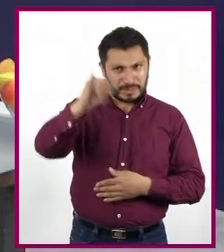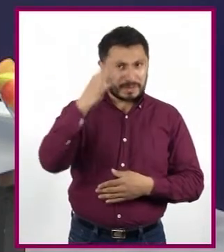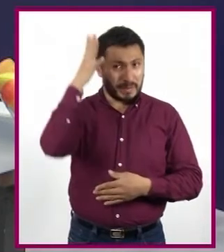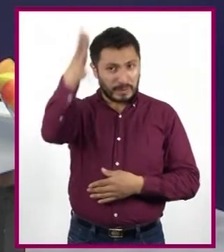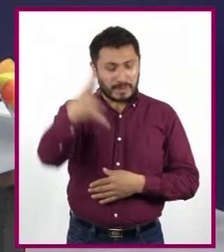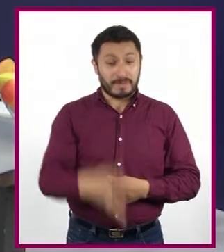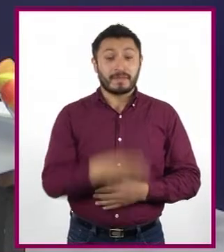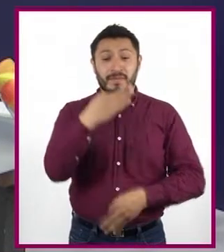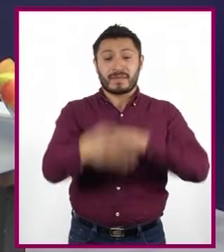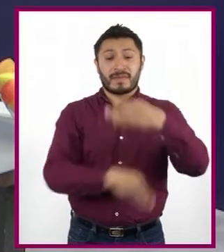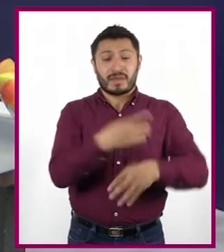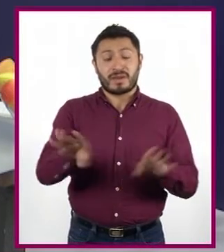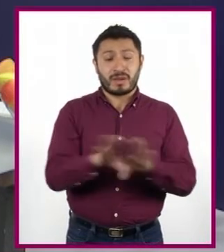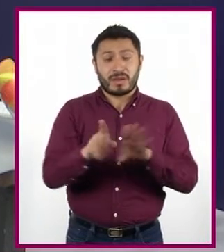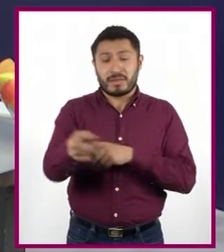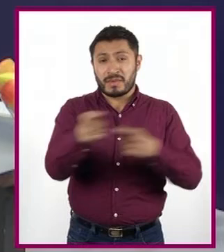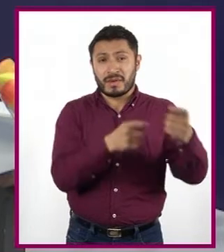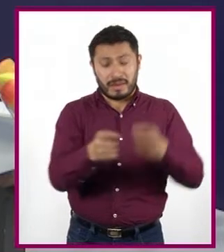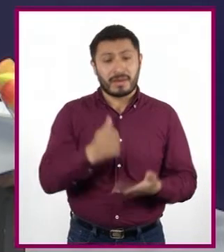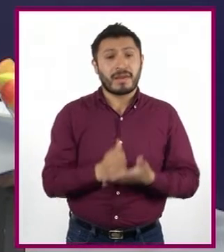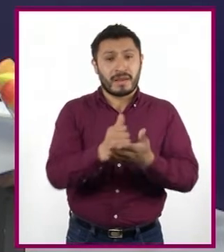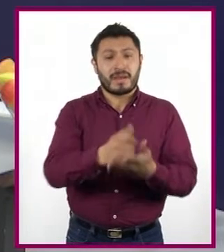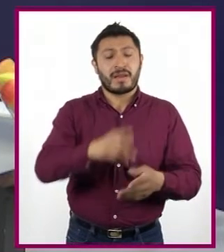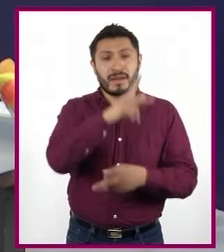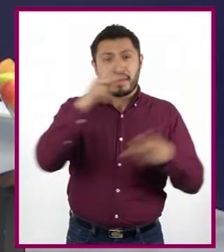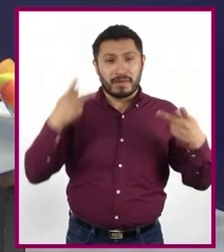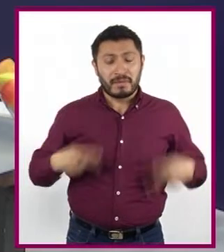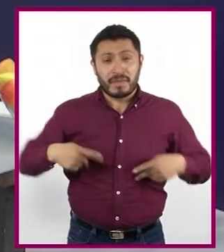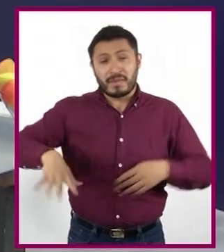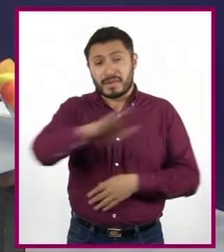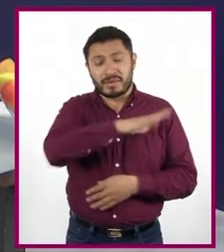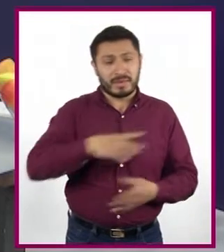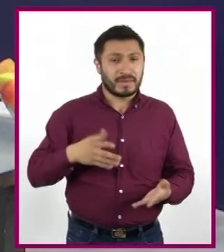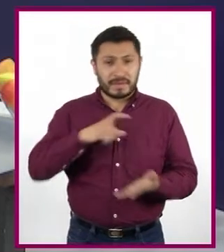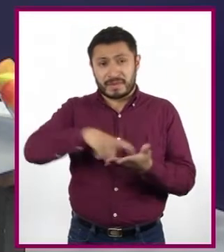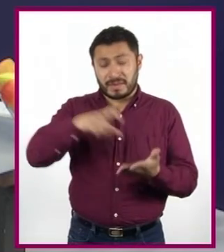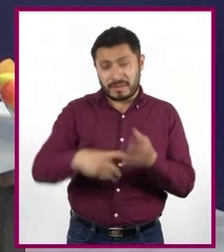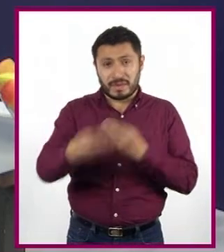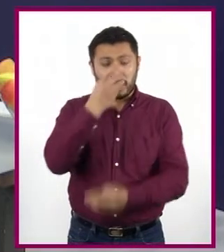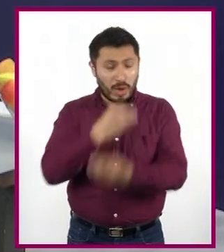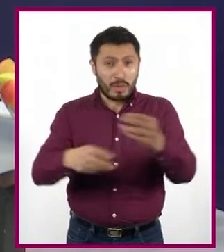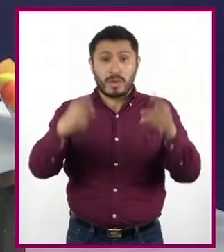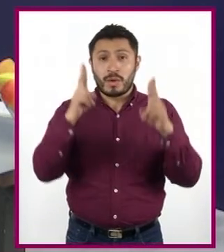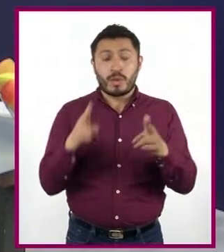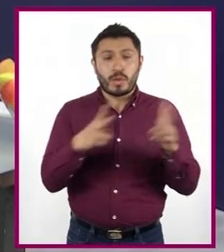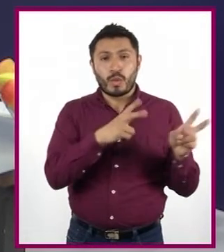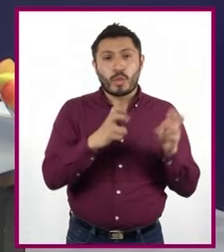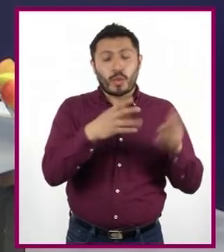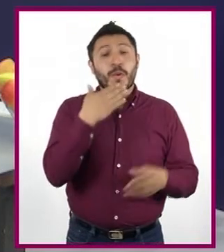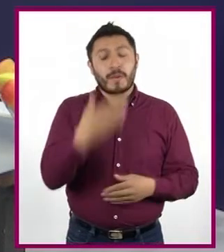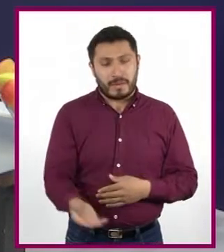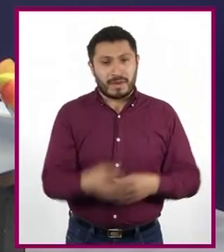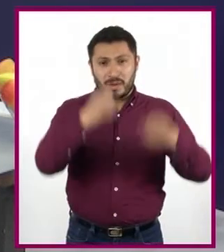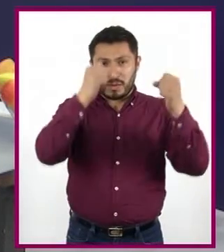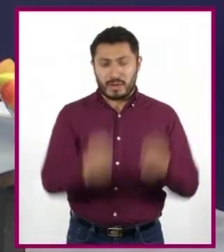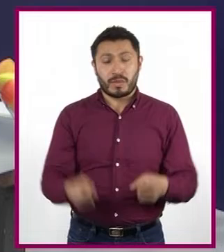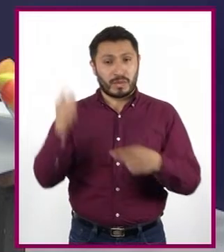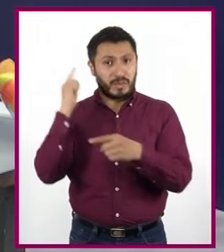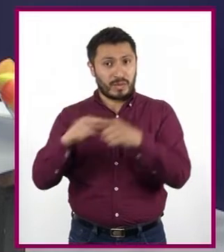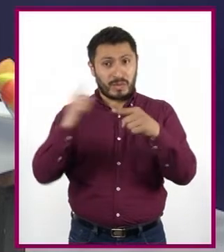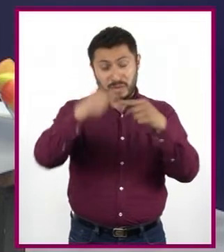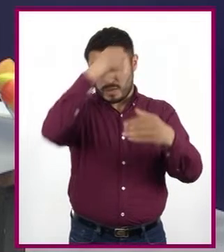Todo esto mediante regulaciones que permitan a la población acceder a productos nutritivos, seguros,